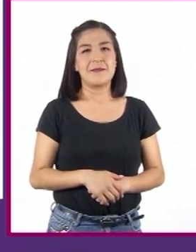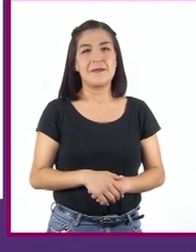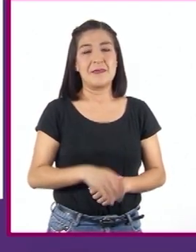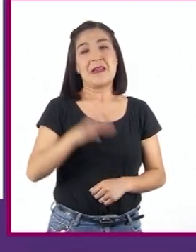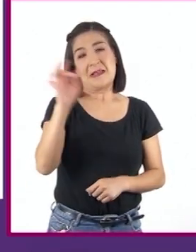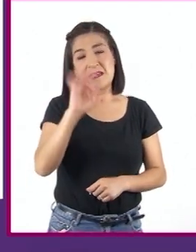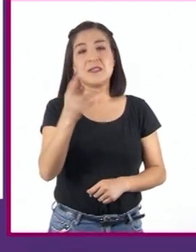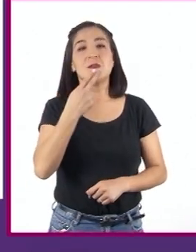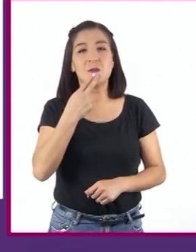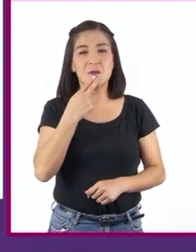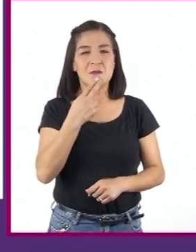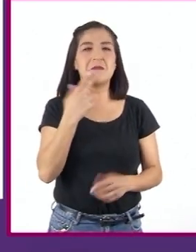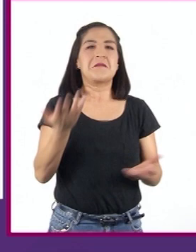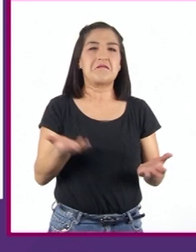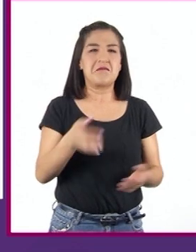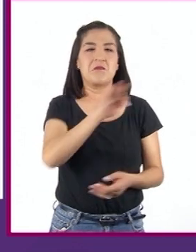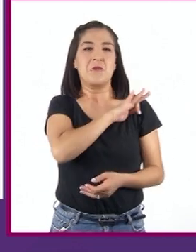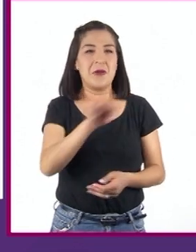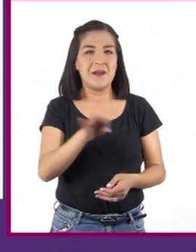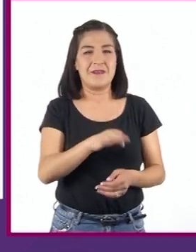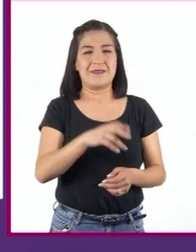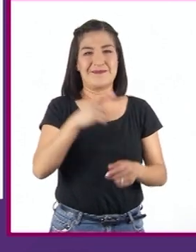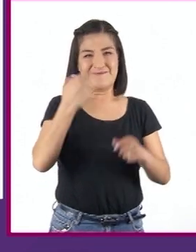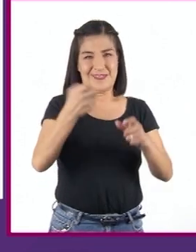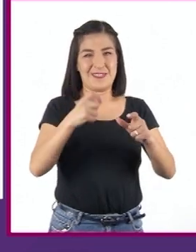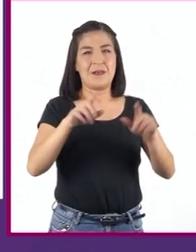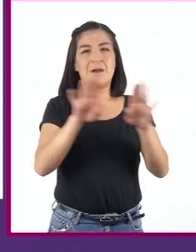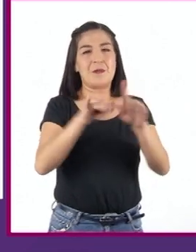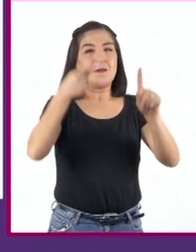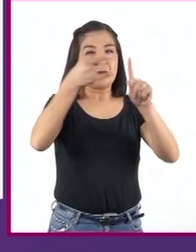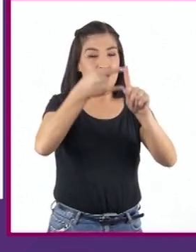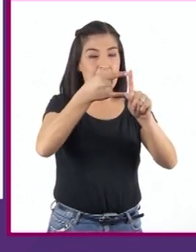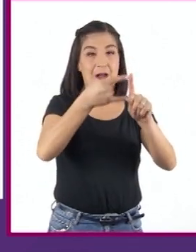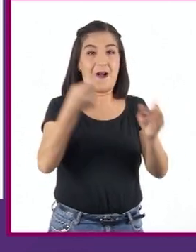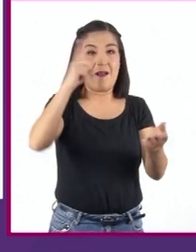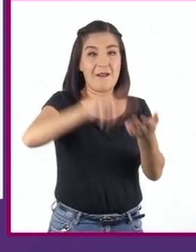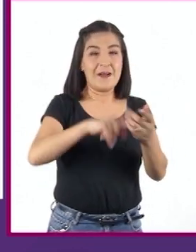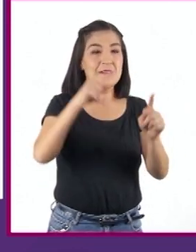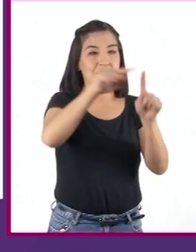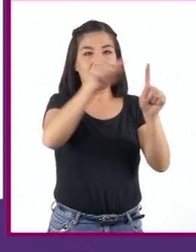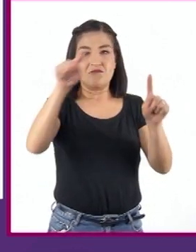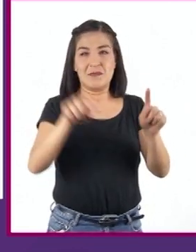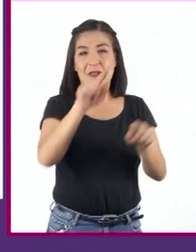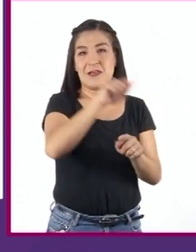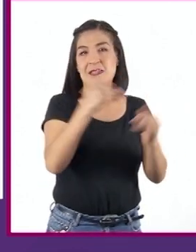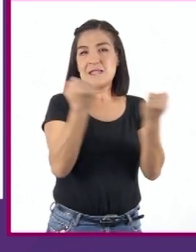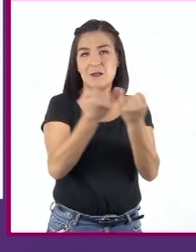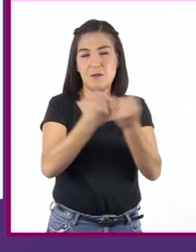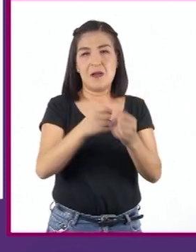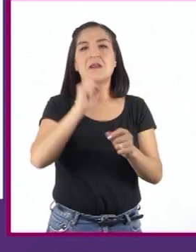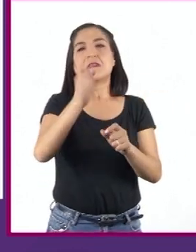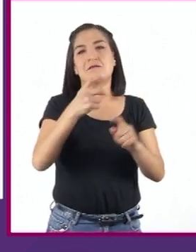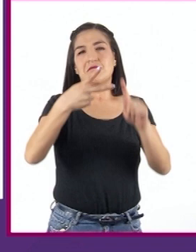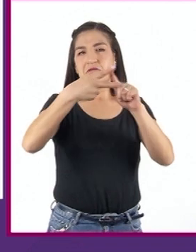Será útil considerar que en un cuadrado sus lados son iguales y sus ángulos son rectos.